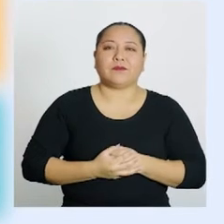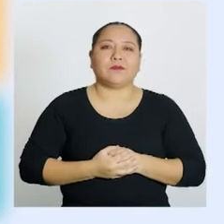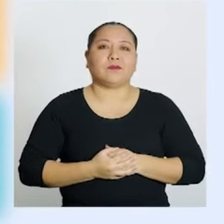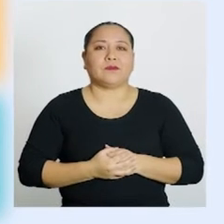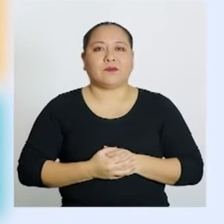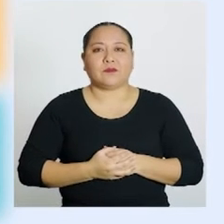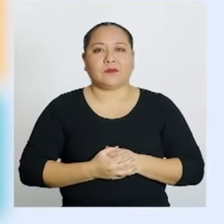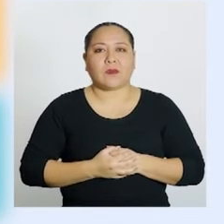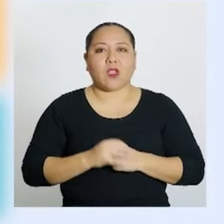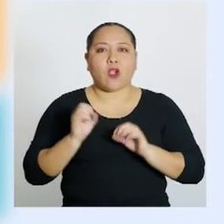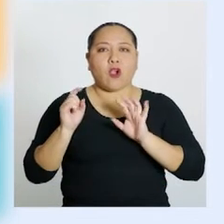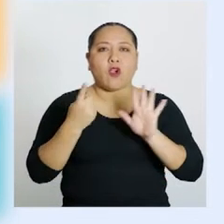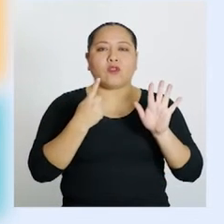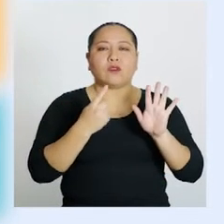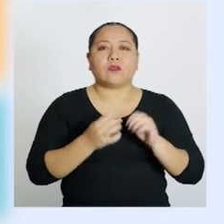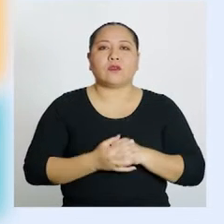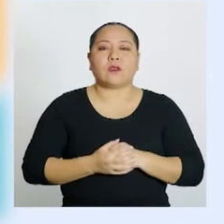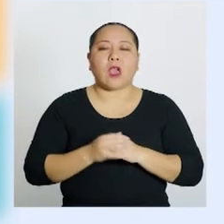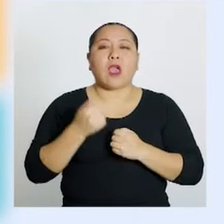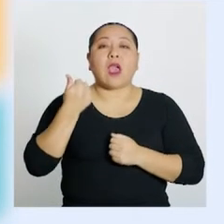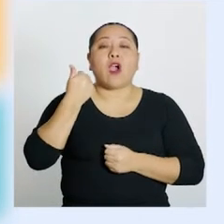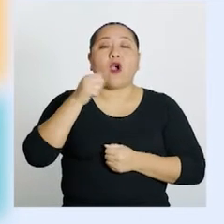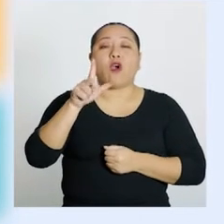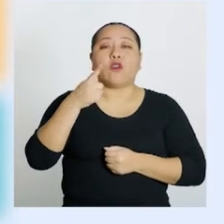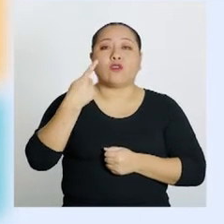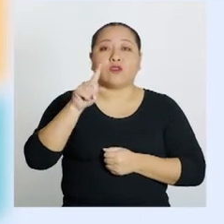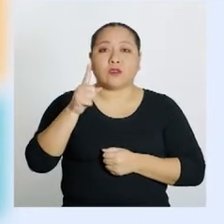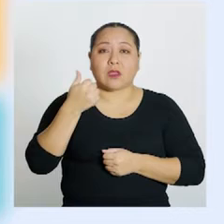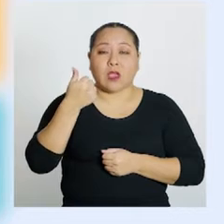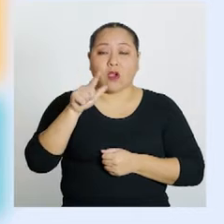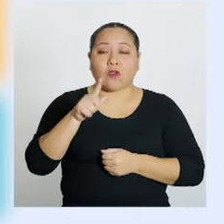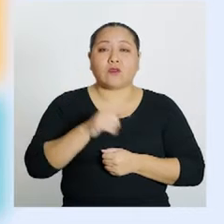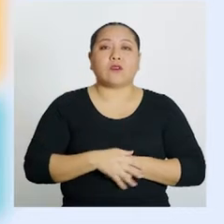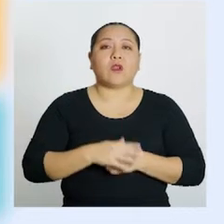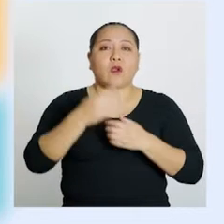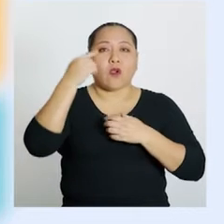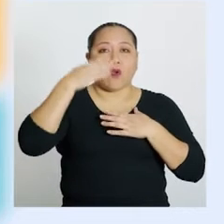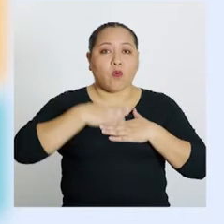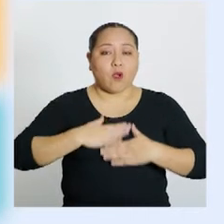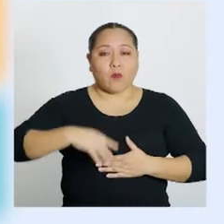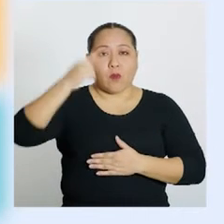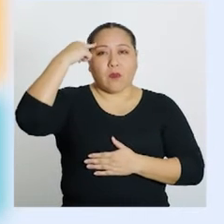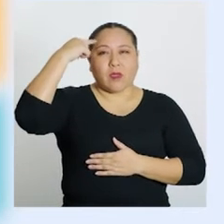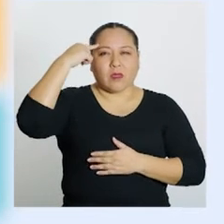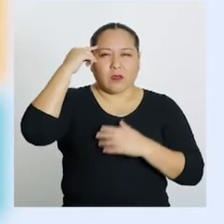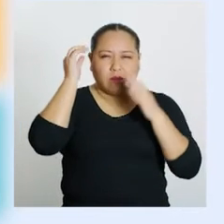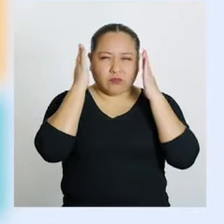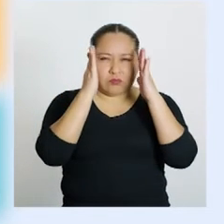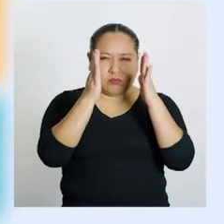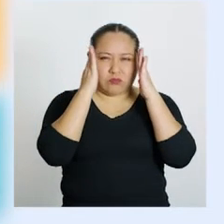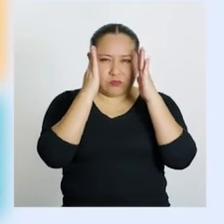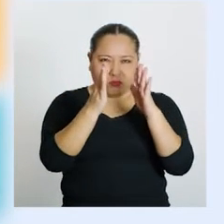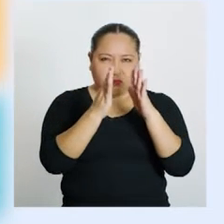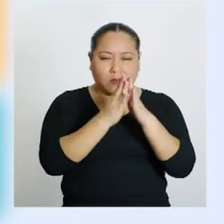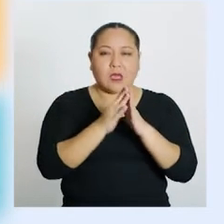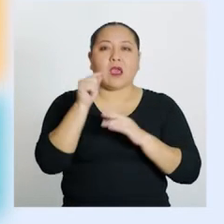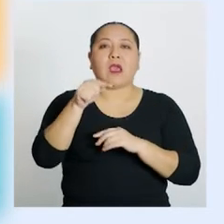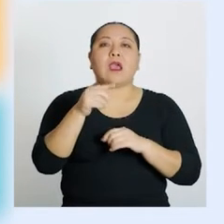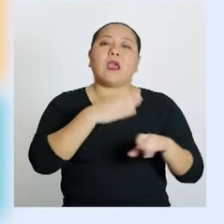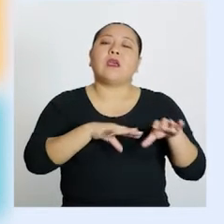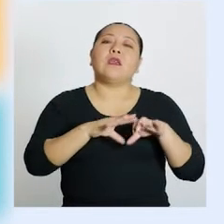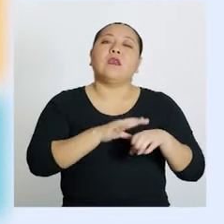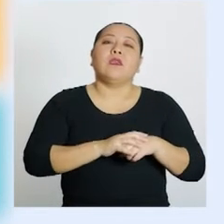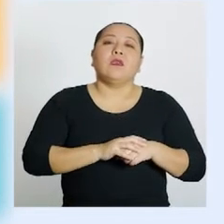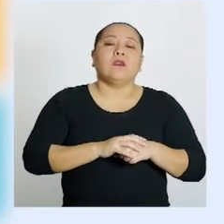final. 11. Mantén tu cuerpo y mente activos y alertas. Realiza